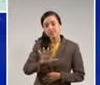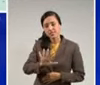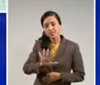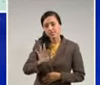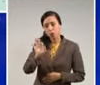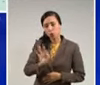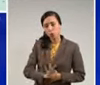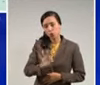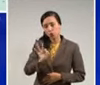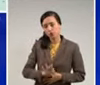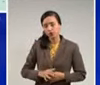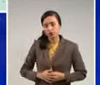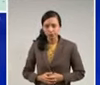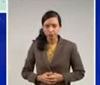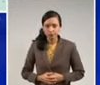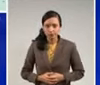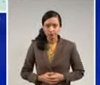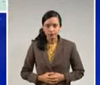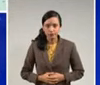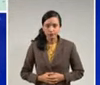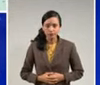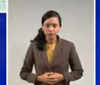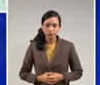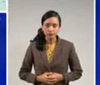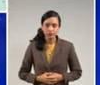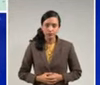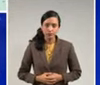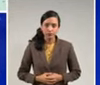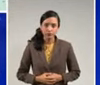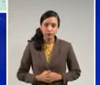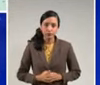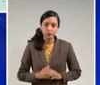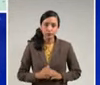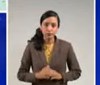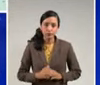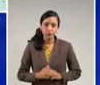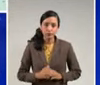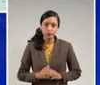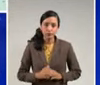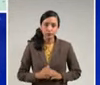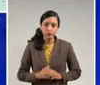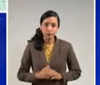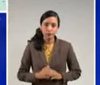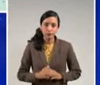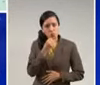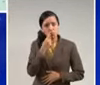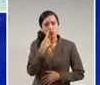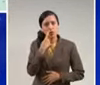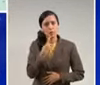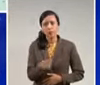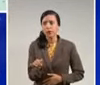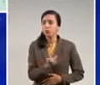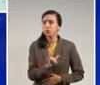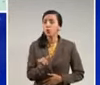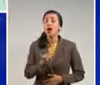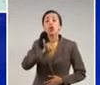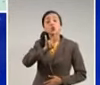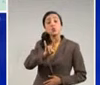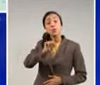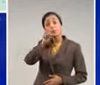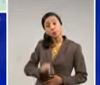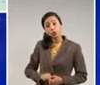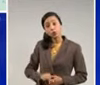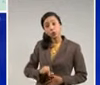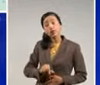0,65%. En el mes de diciembre, como pueden ver, con 9 casos que